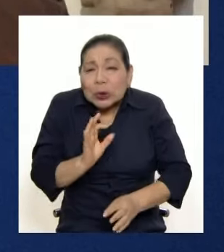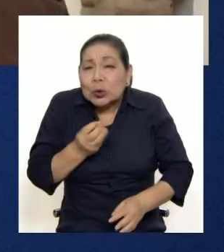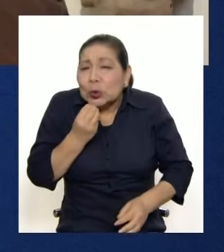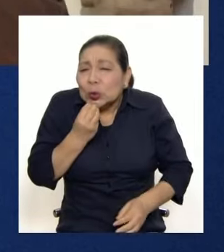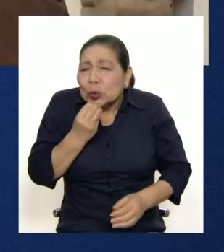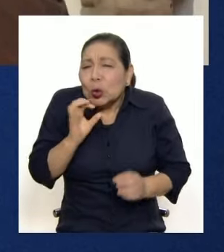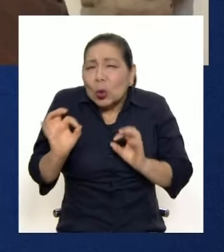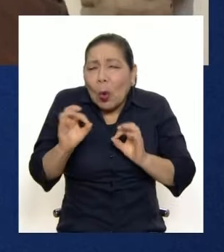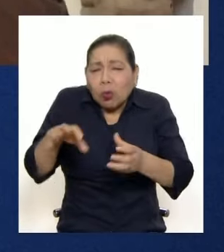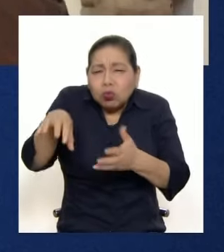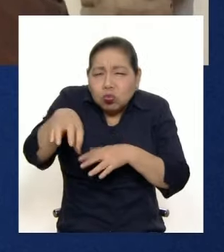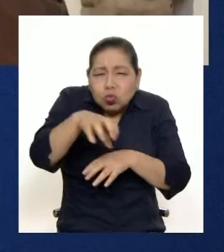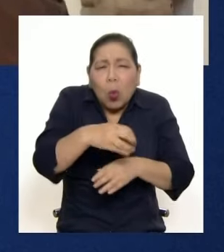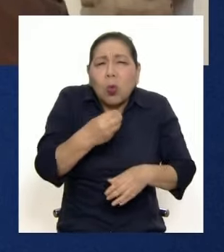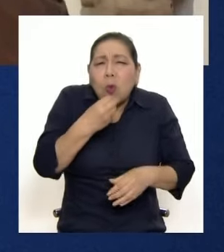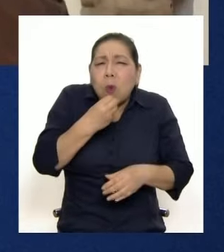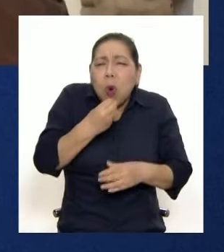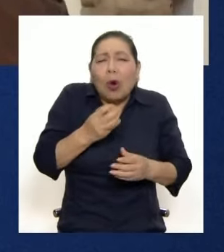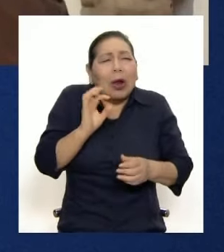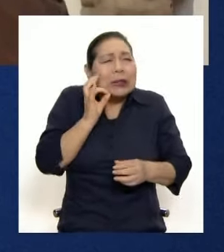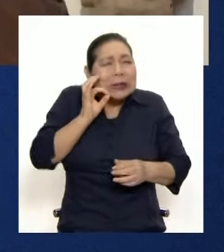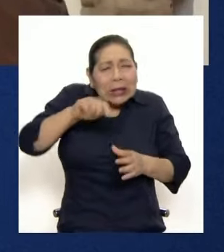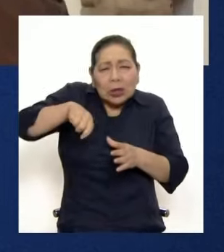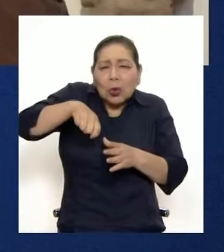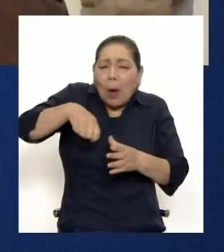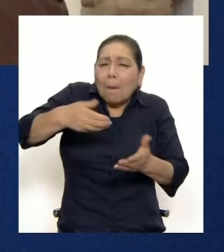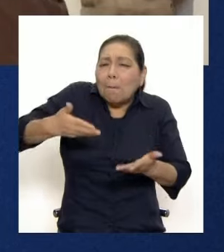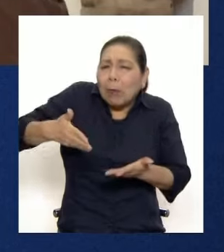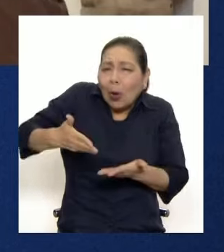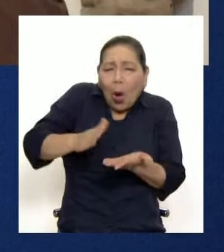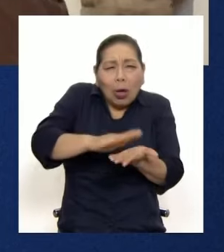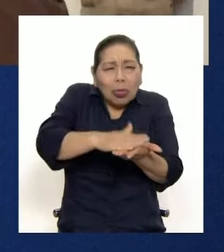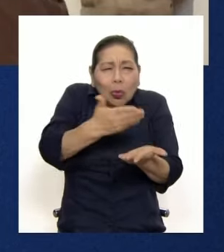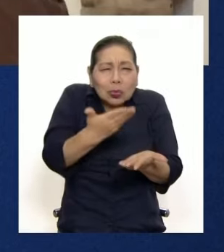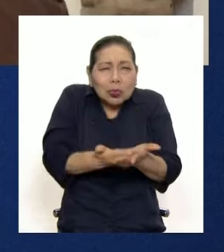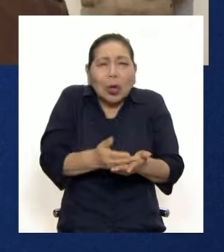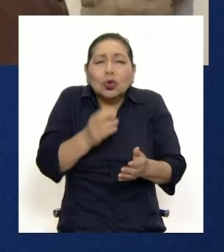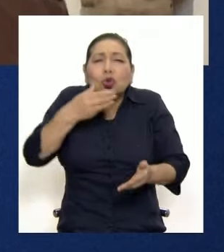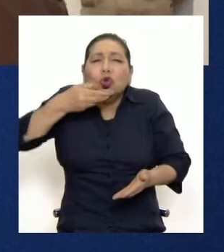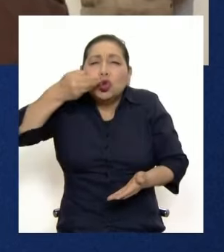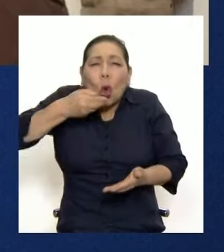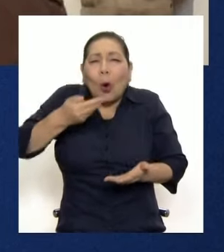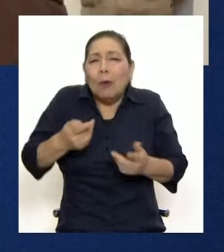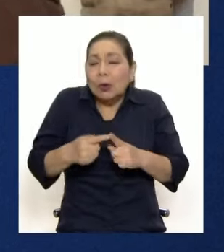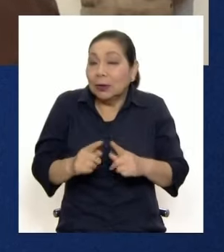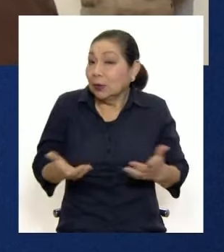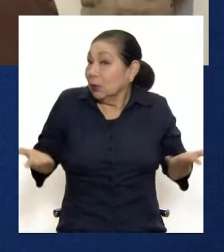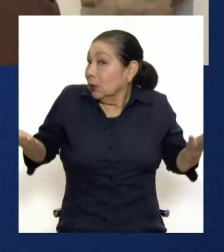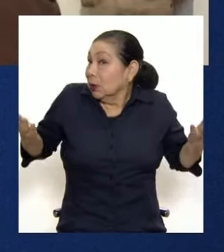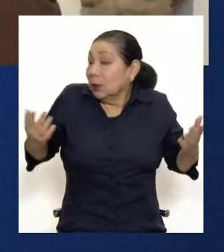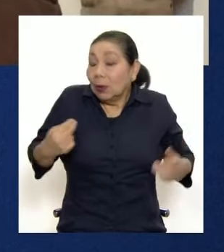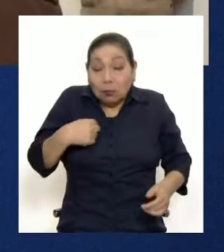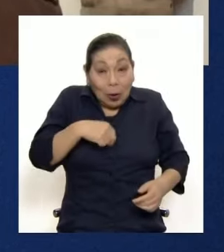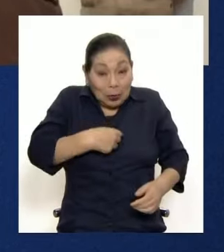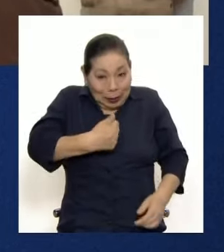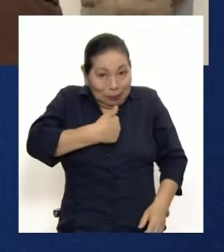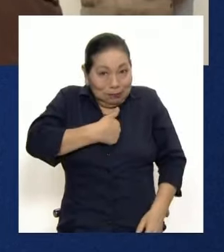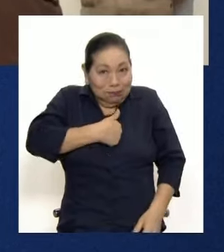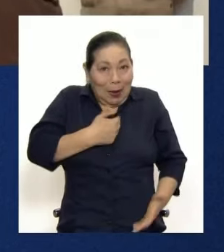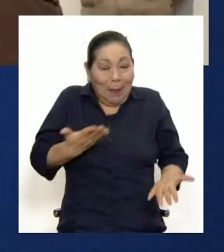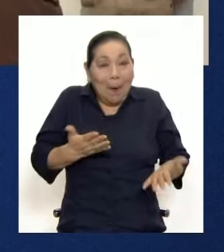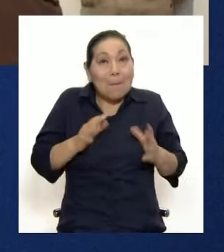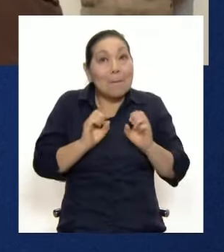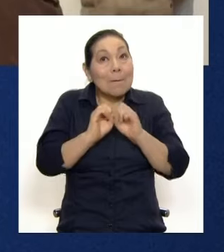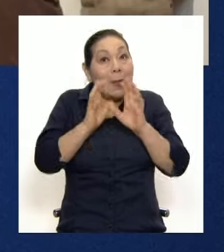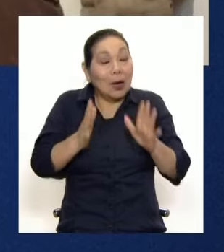comí en tal pueblito Qué rico cocinan allá la trucha esta comida esa sopa ese caldito si para nosotros ya es